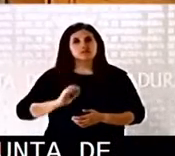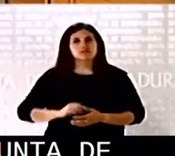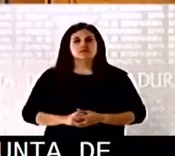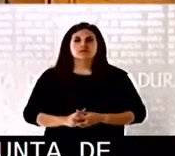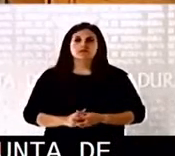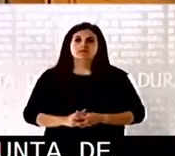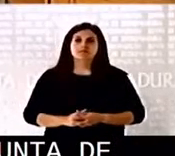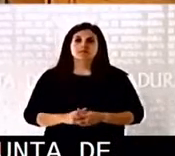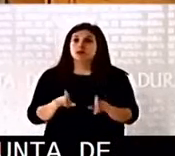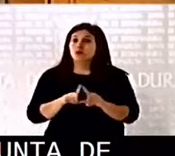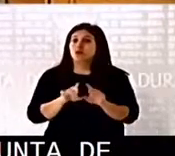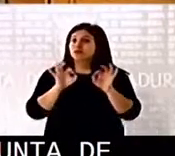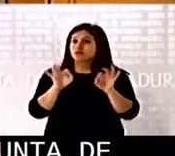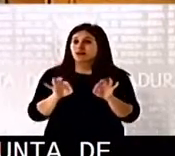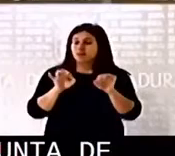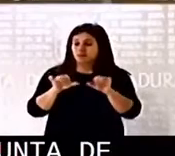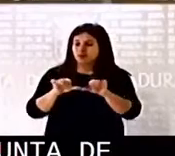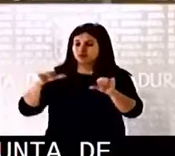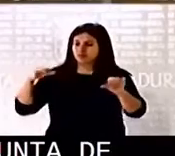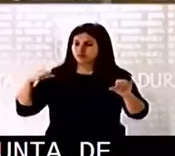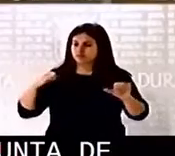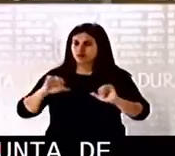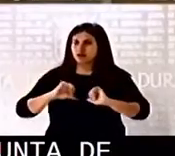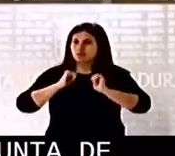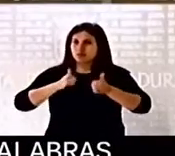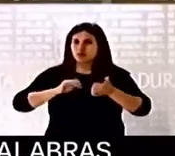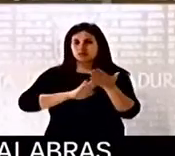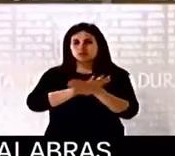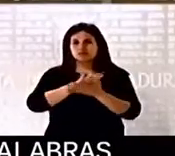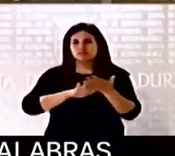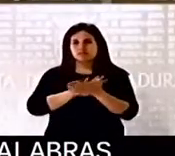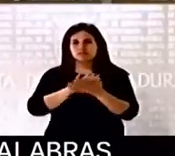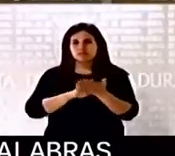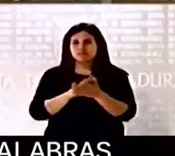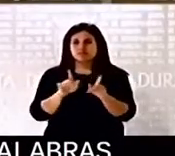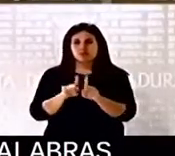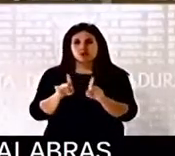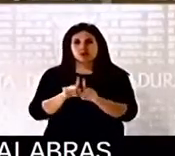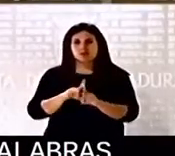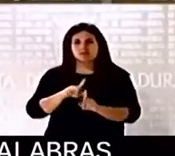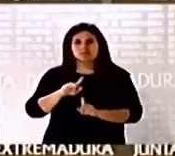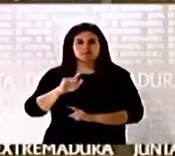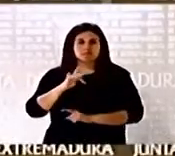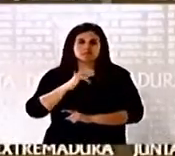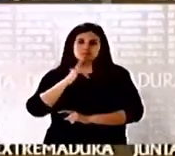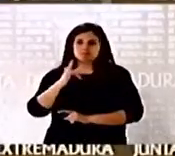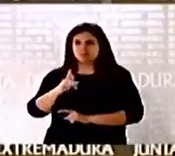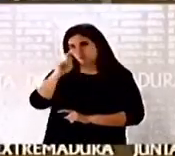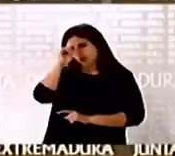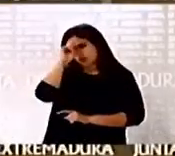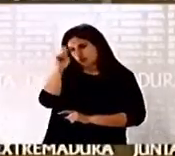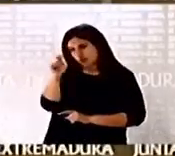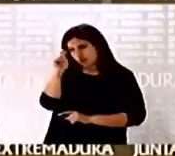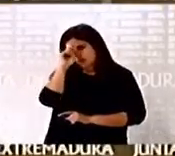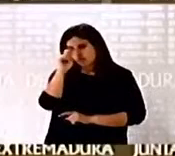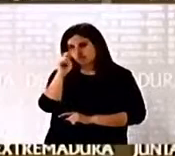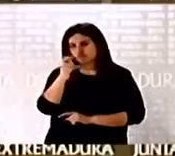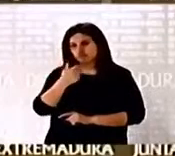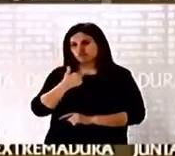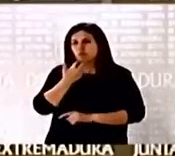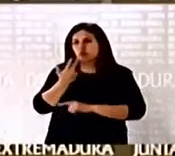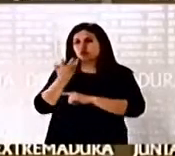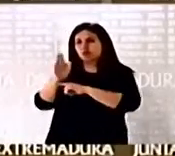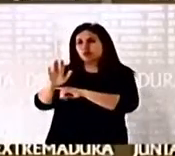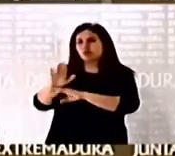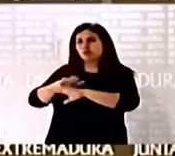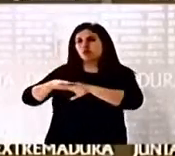Como siempre, mis primeras palabras quiero que sean de un sentido pésame por parte de todo el Gobierno de